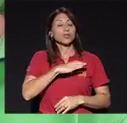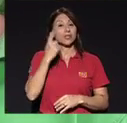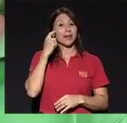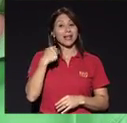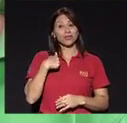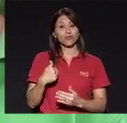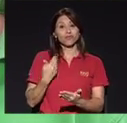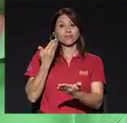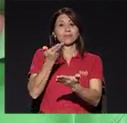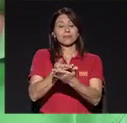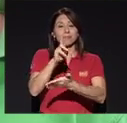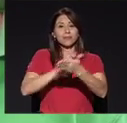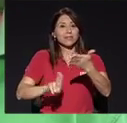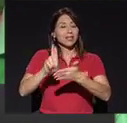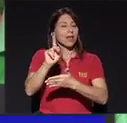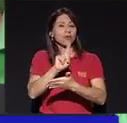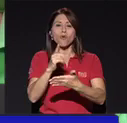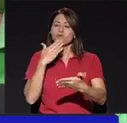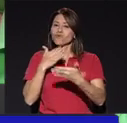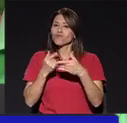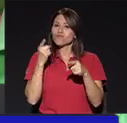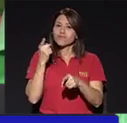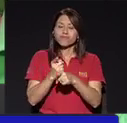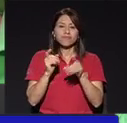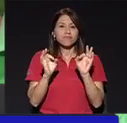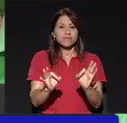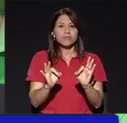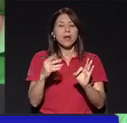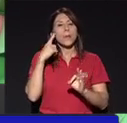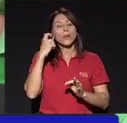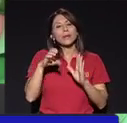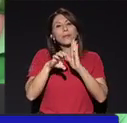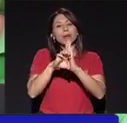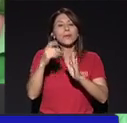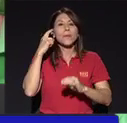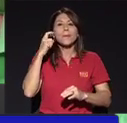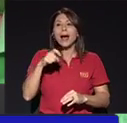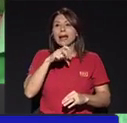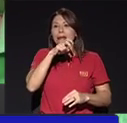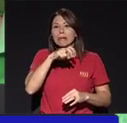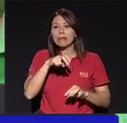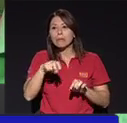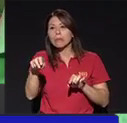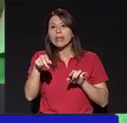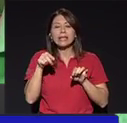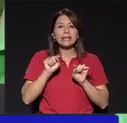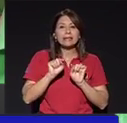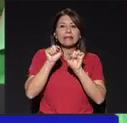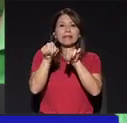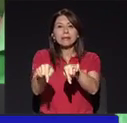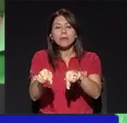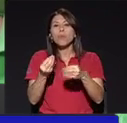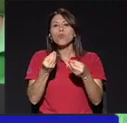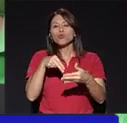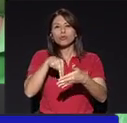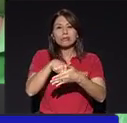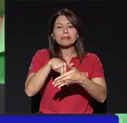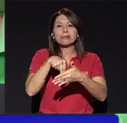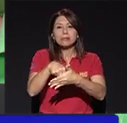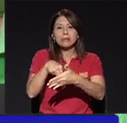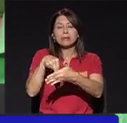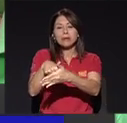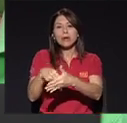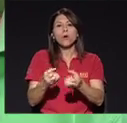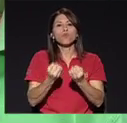son, digamos, como las muy adecuadas, porque en la parte, digamos, de desplazamiento hay muchos obstáculos, entonces es muy difícil